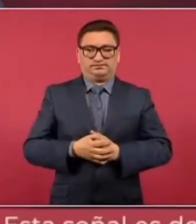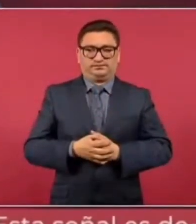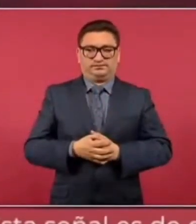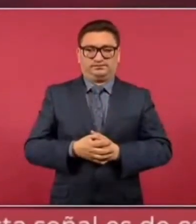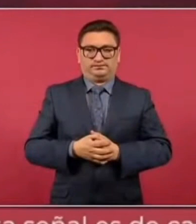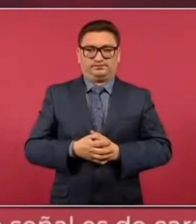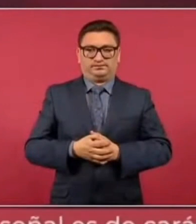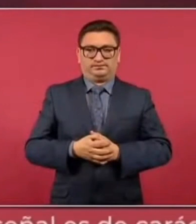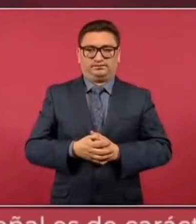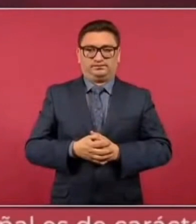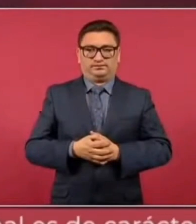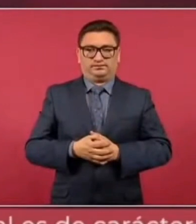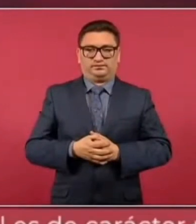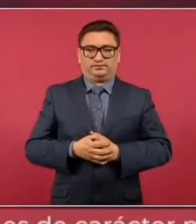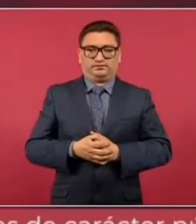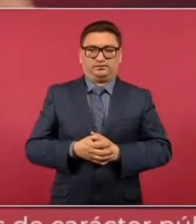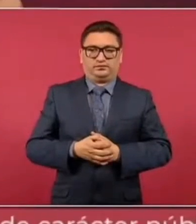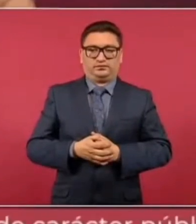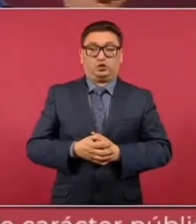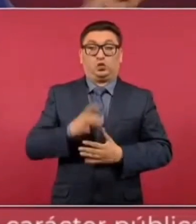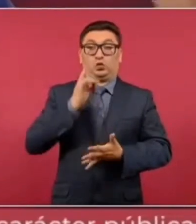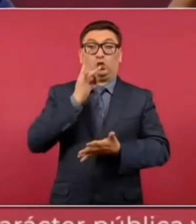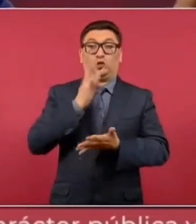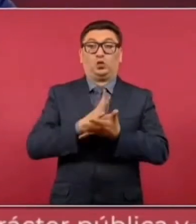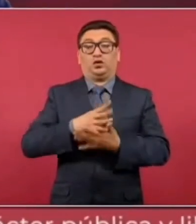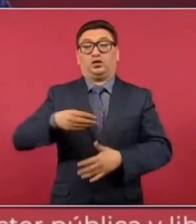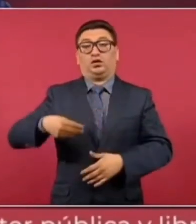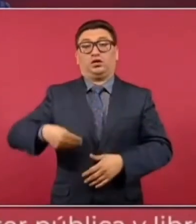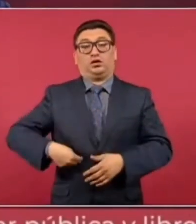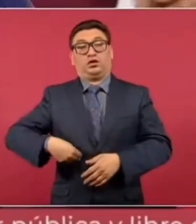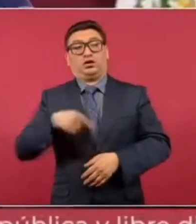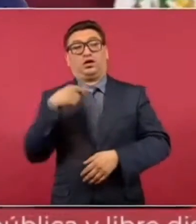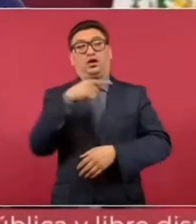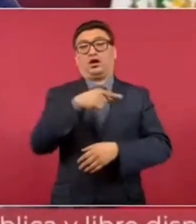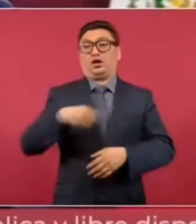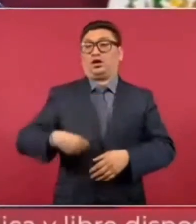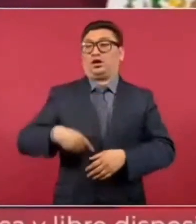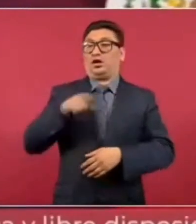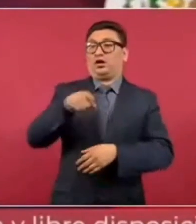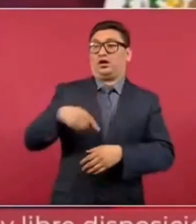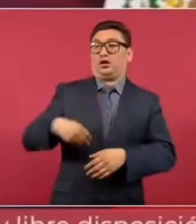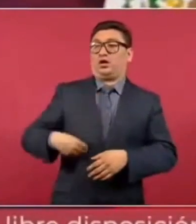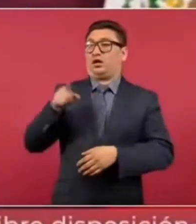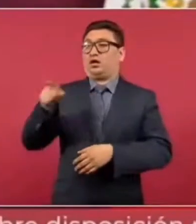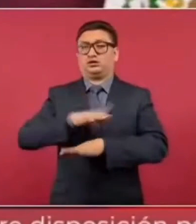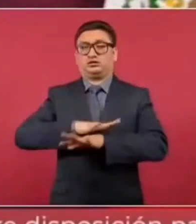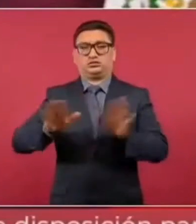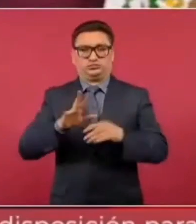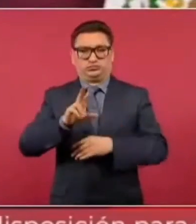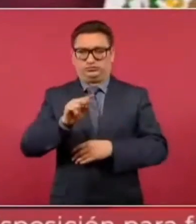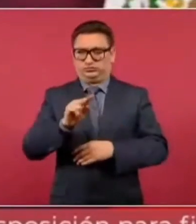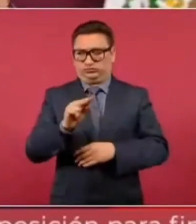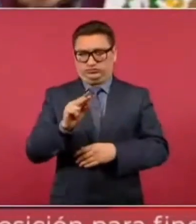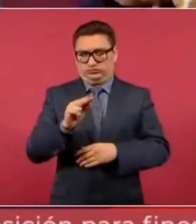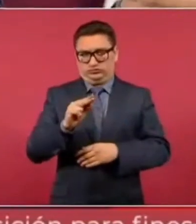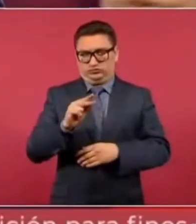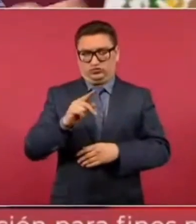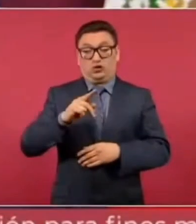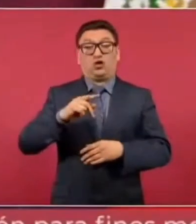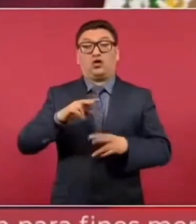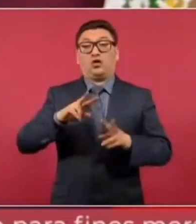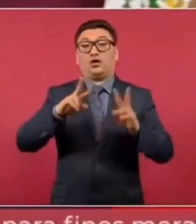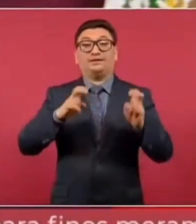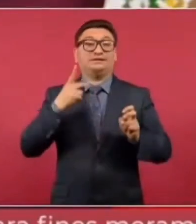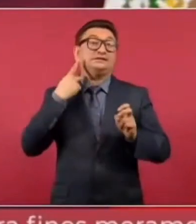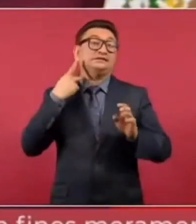No es nada más culpar, ¿no? Por culpar, con fines